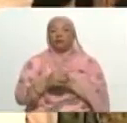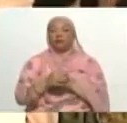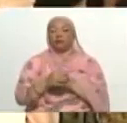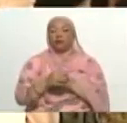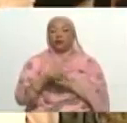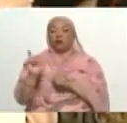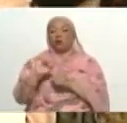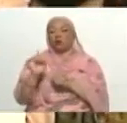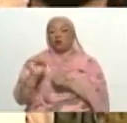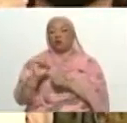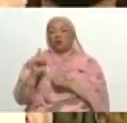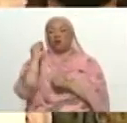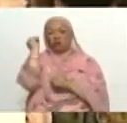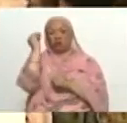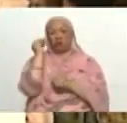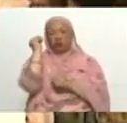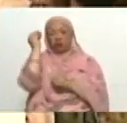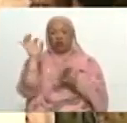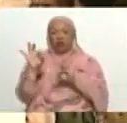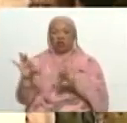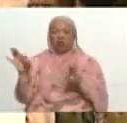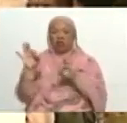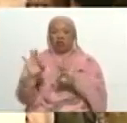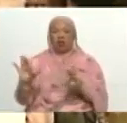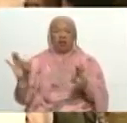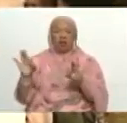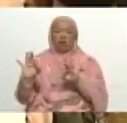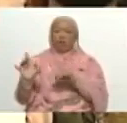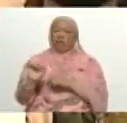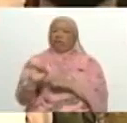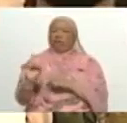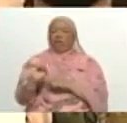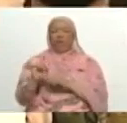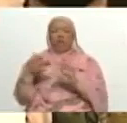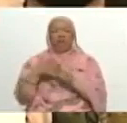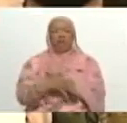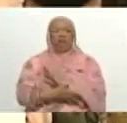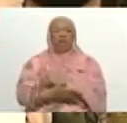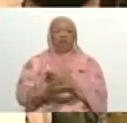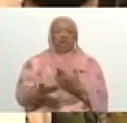tratar de no opinar nada acerca de la nada.